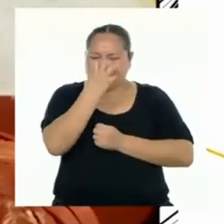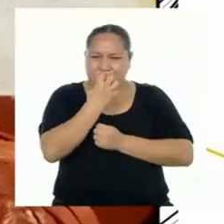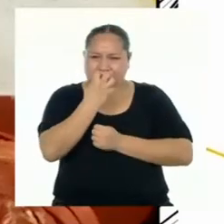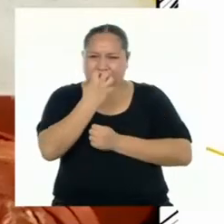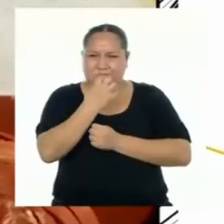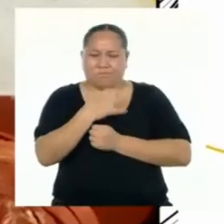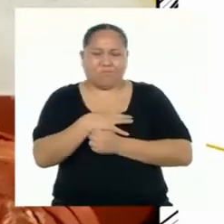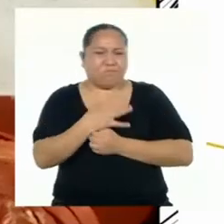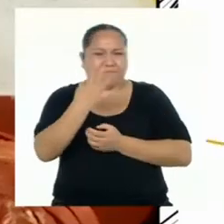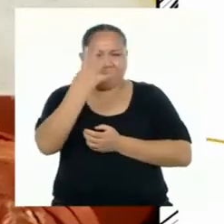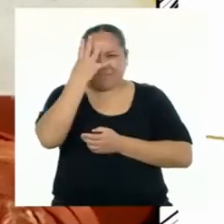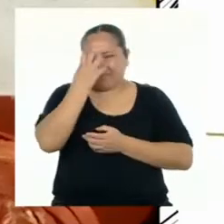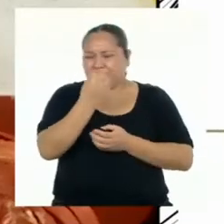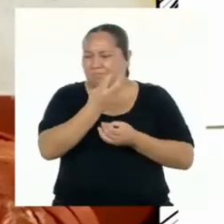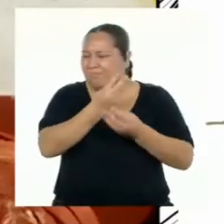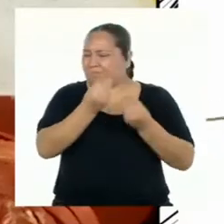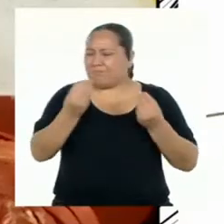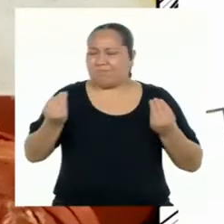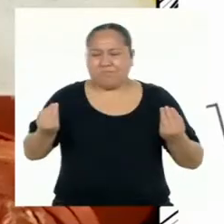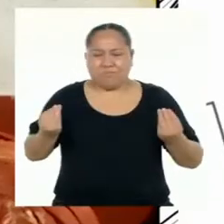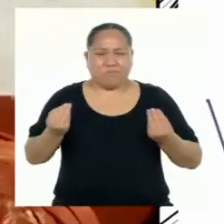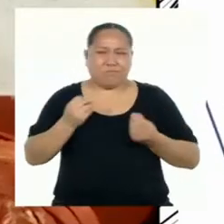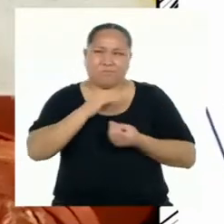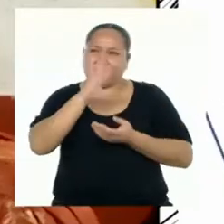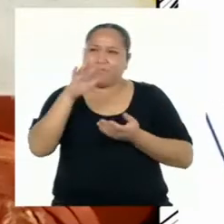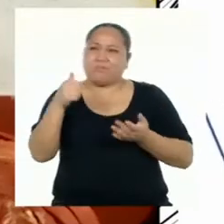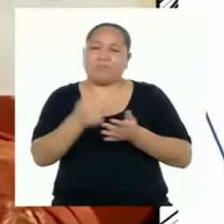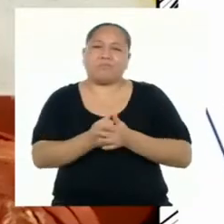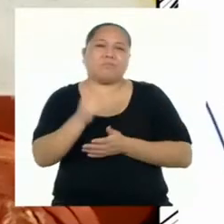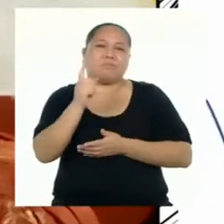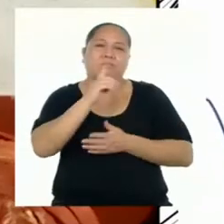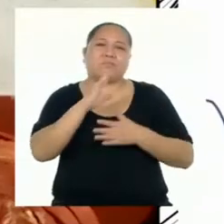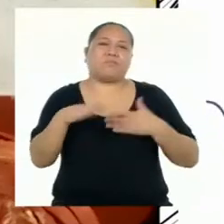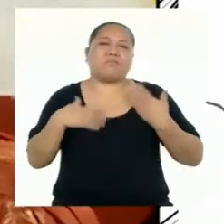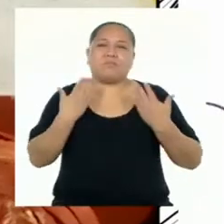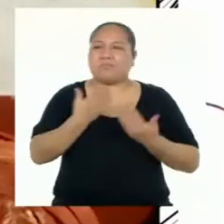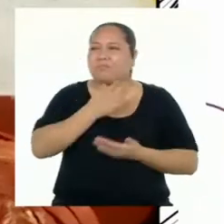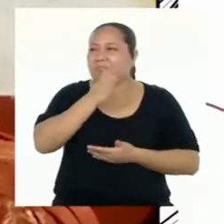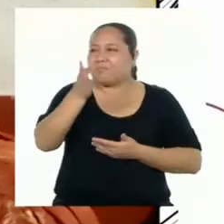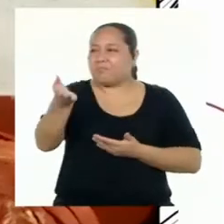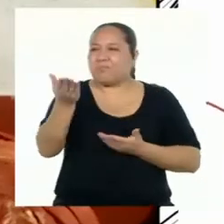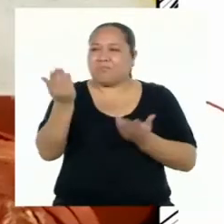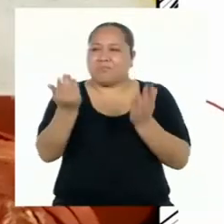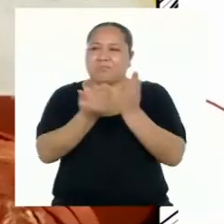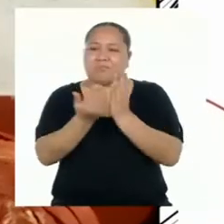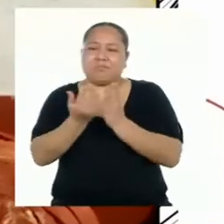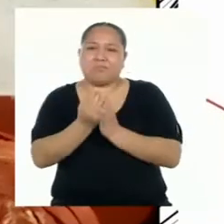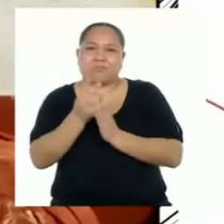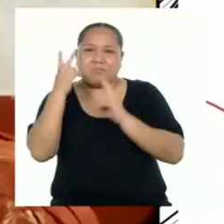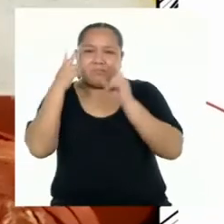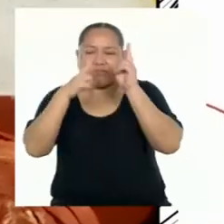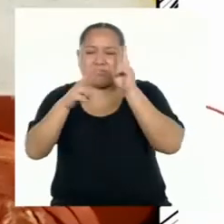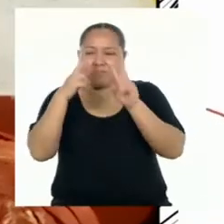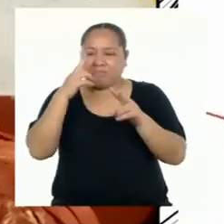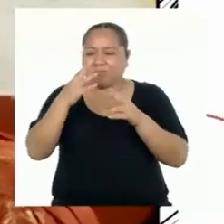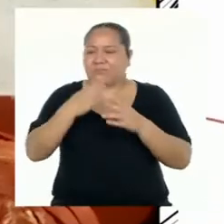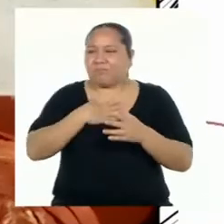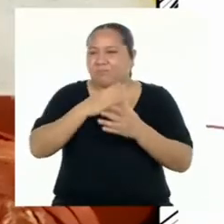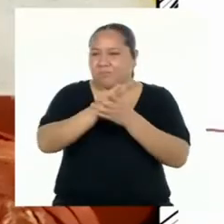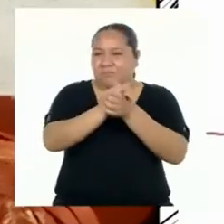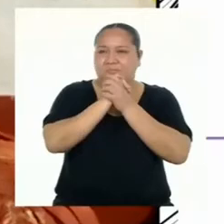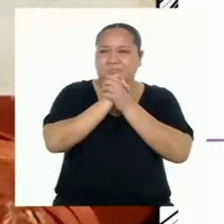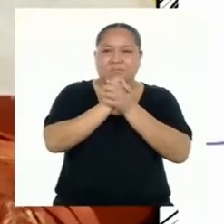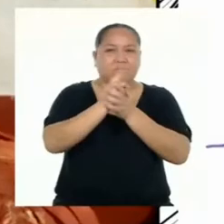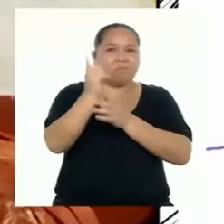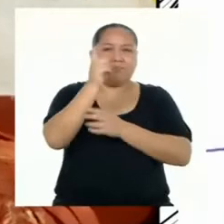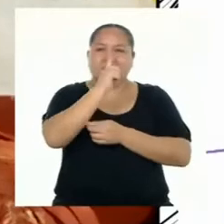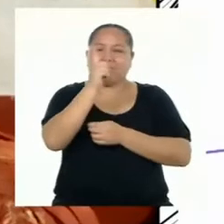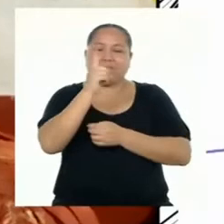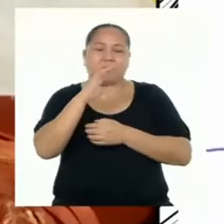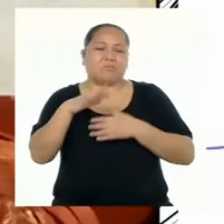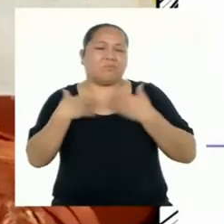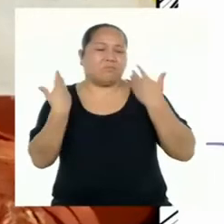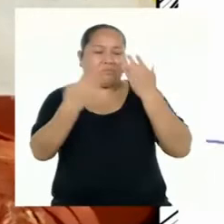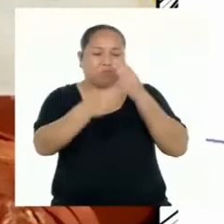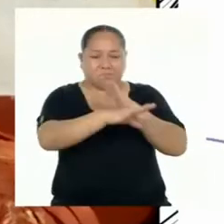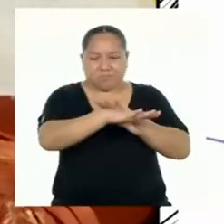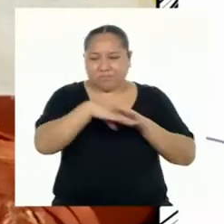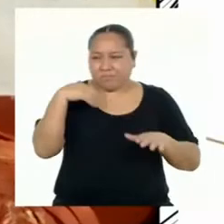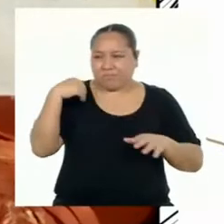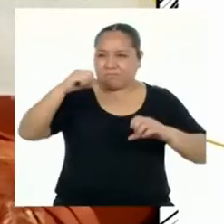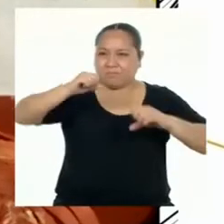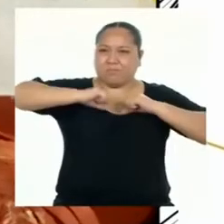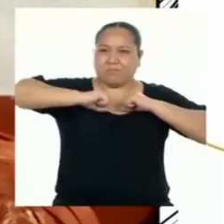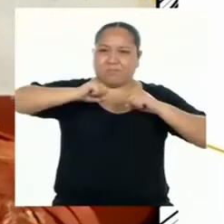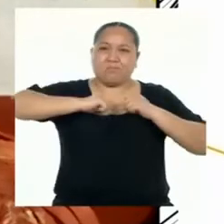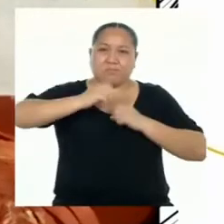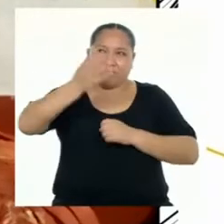Me enojaba a menudo por todo, porque no podía ir a la escuela, ver a mis amigos. Tampoco no podía salir a hacer deporte,